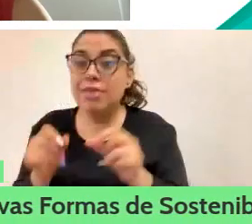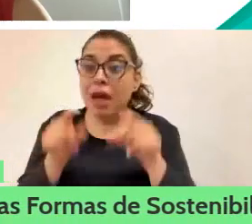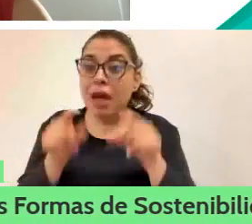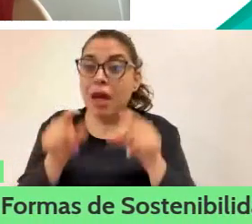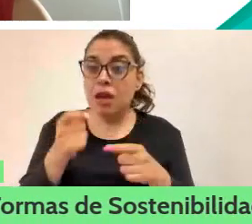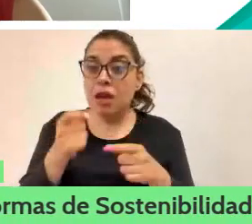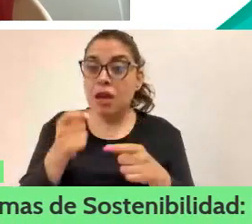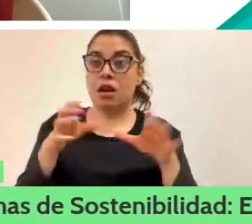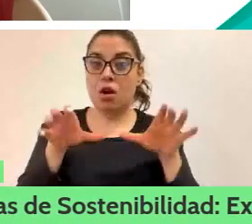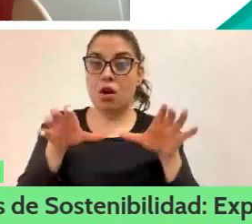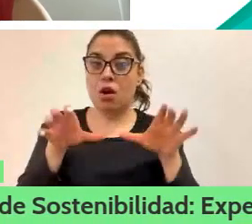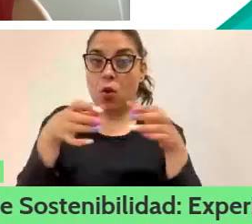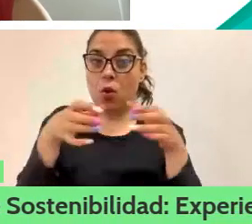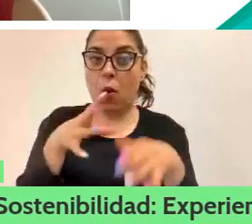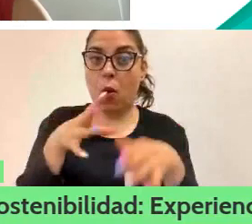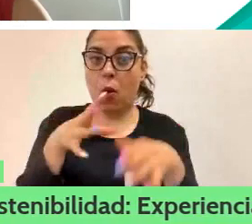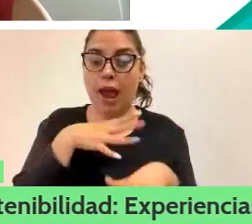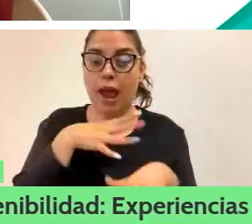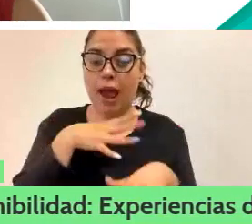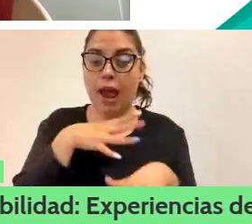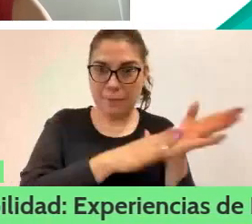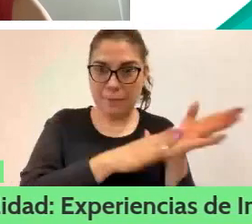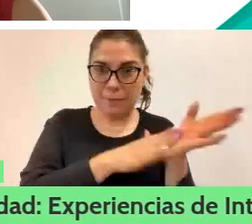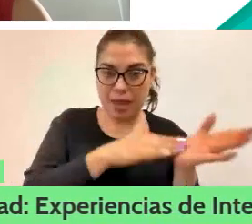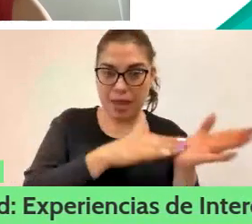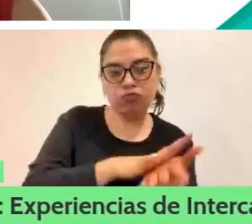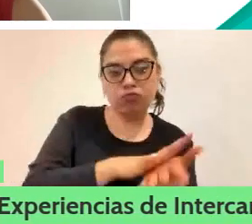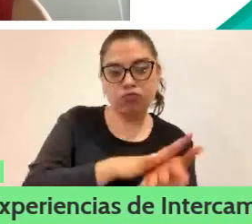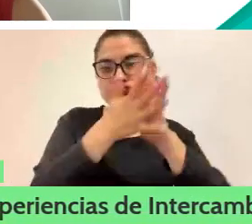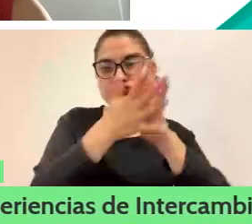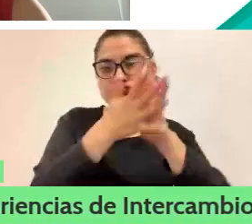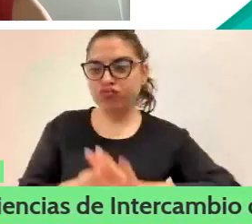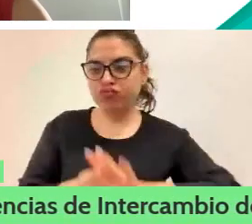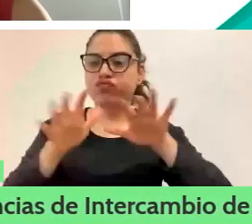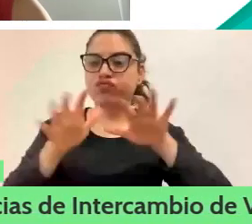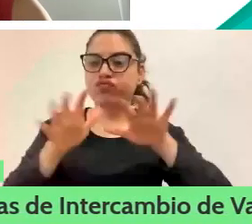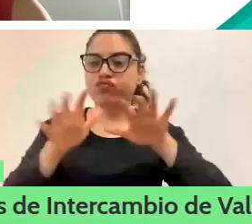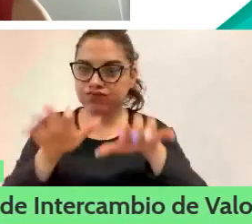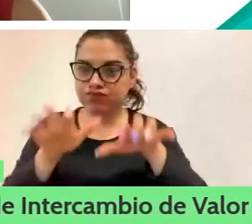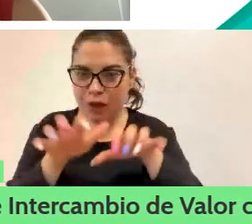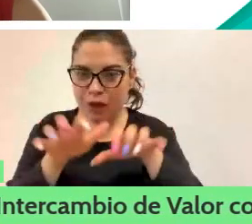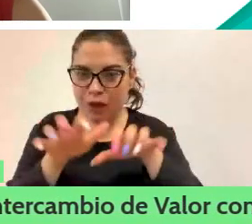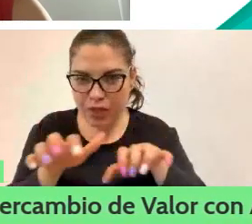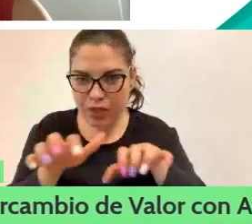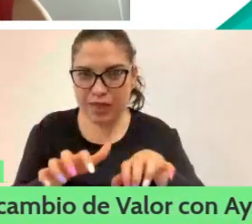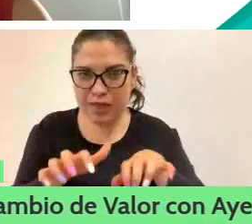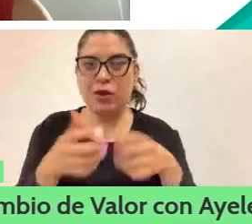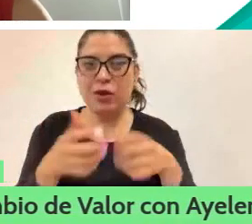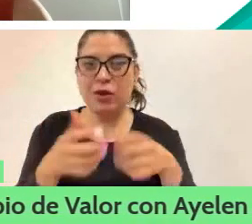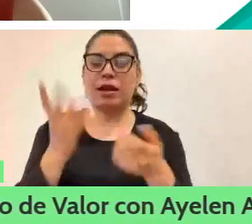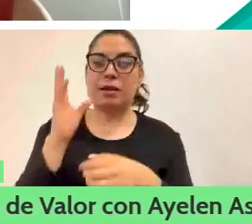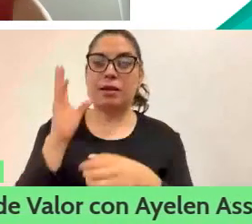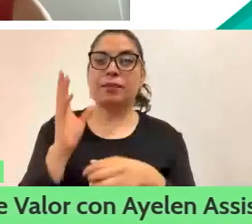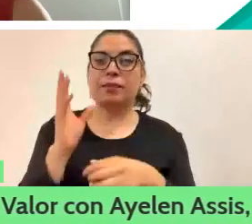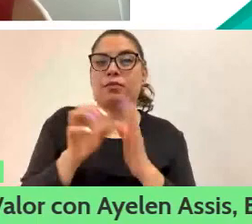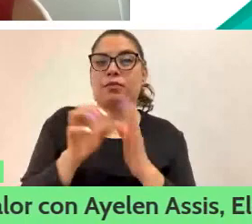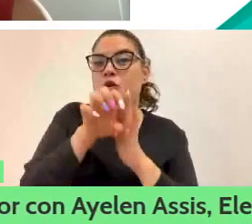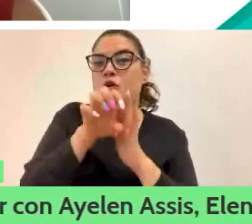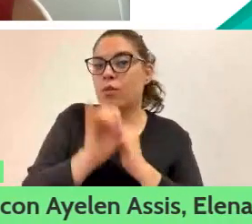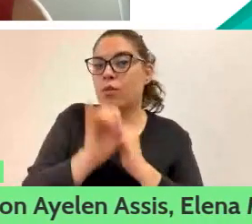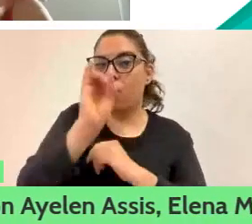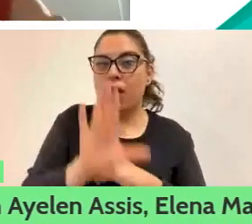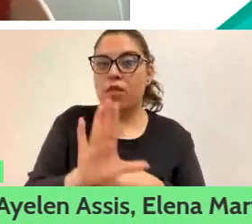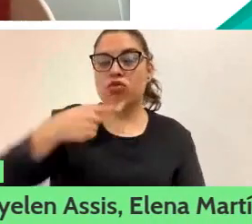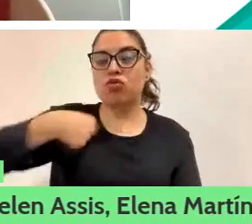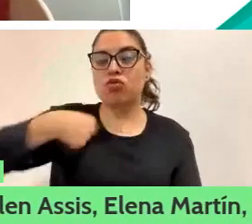archivos, que tiene, alta productividad en todo lo que es digitalizar imágenes. Vamos